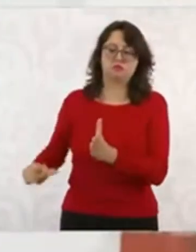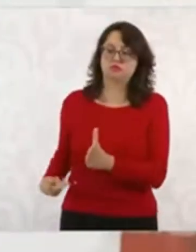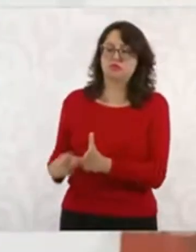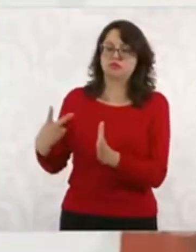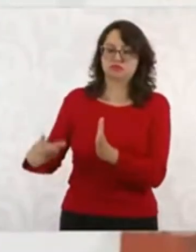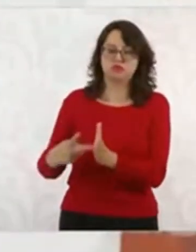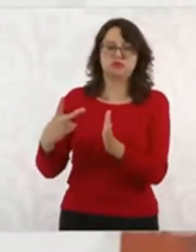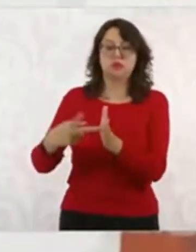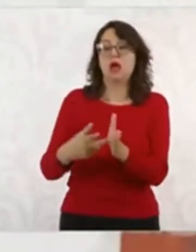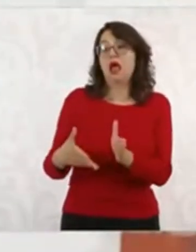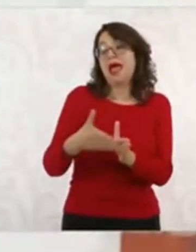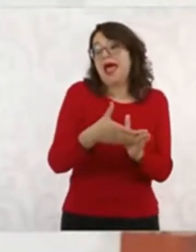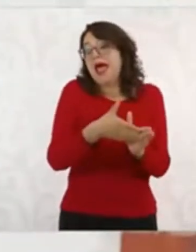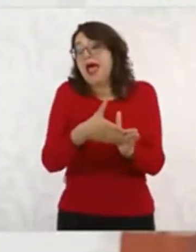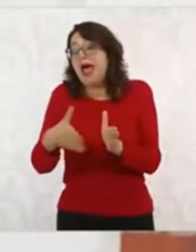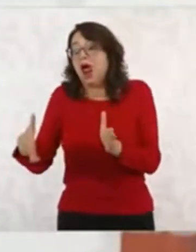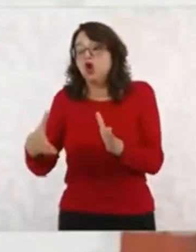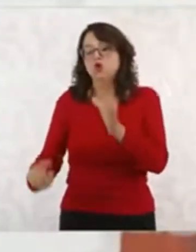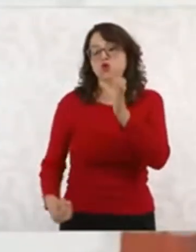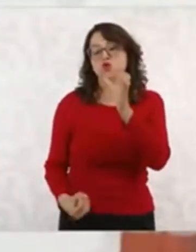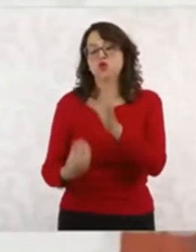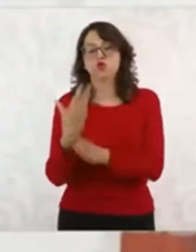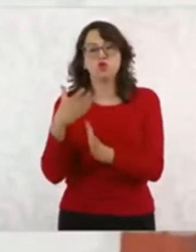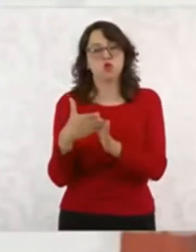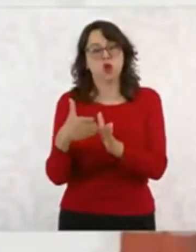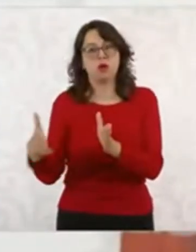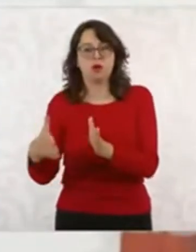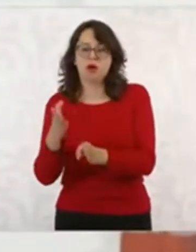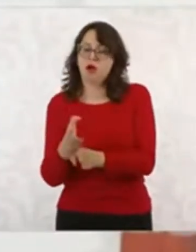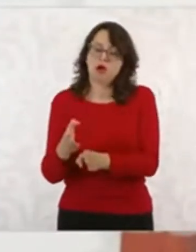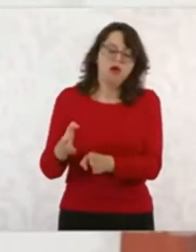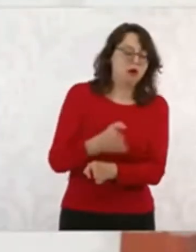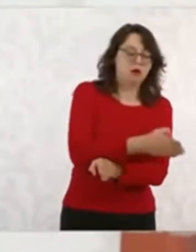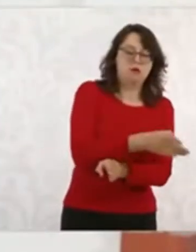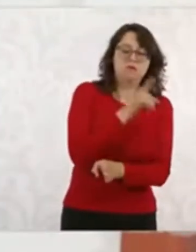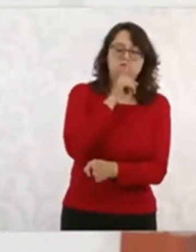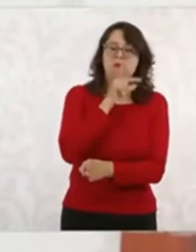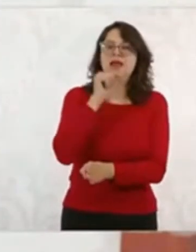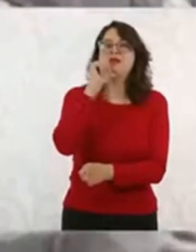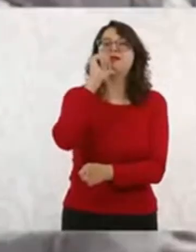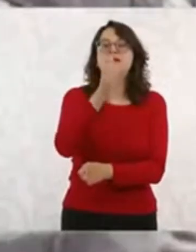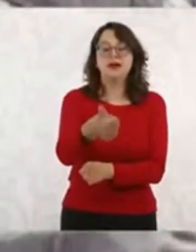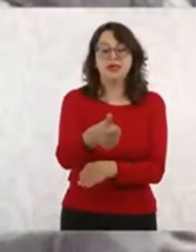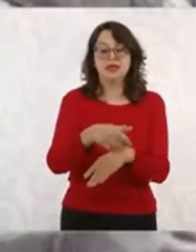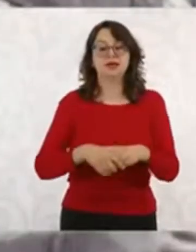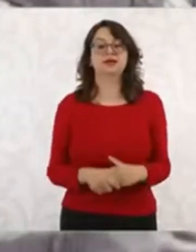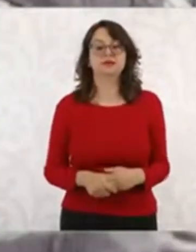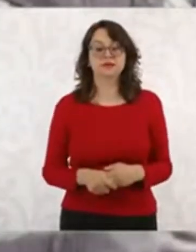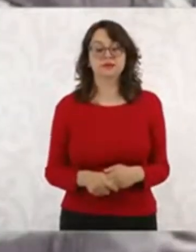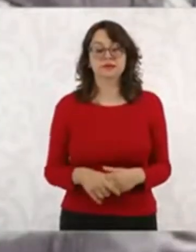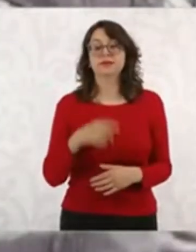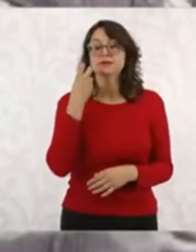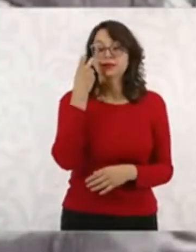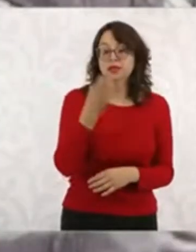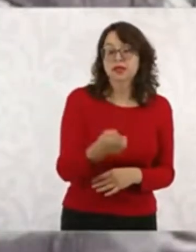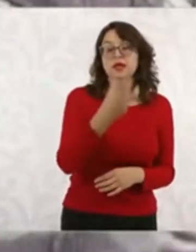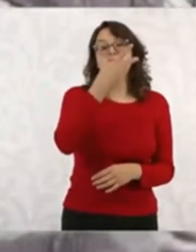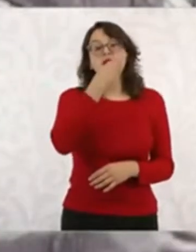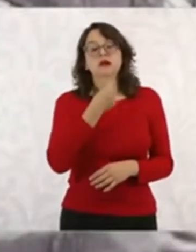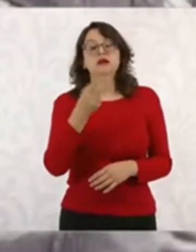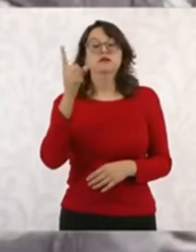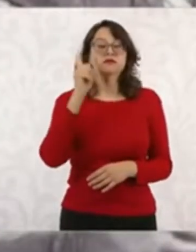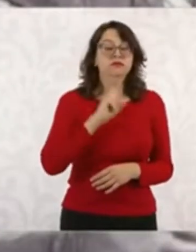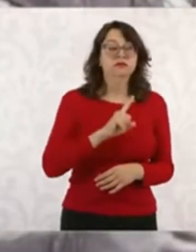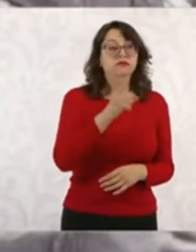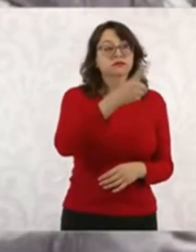afectación a derechos adquiridos, pues se trata de actuaciones futuras. Si las y los legisladores tienen a